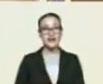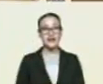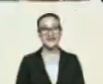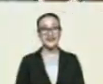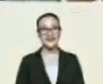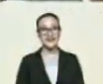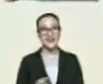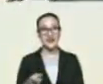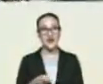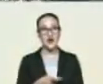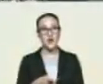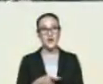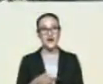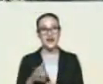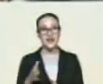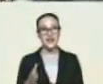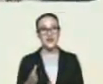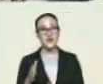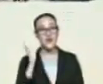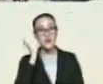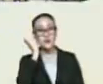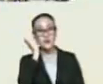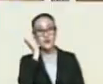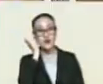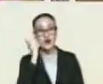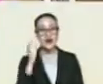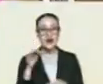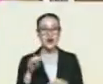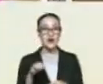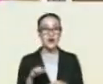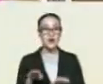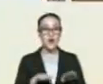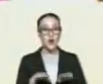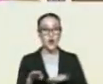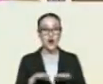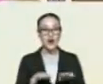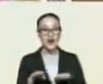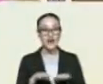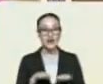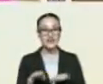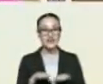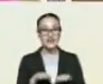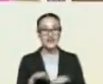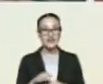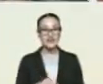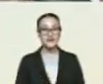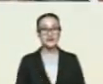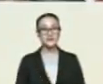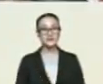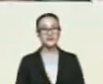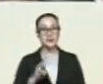Al gobernador del Estado, la gobernadora del Estado Cojedes, Margot Godoy Peña.